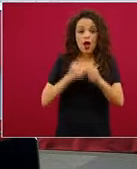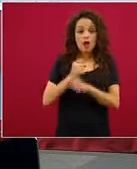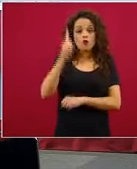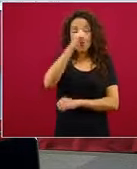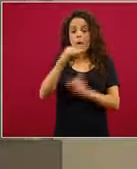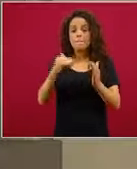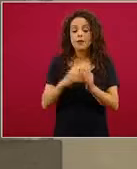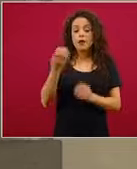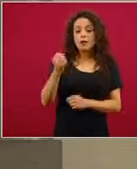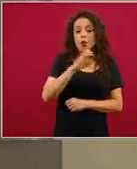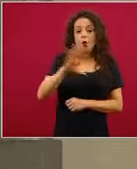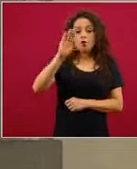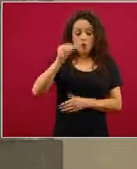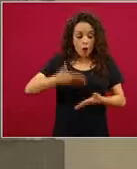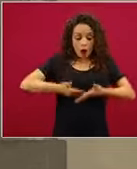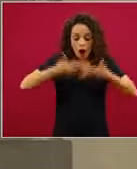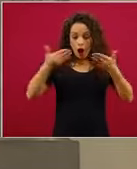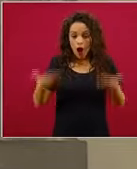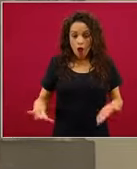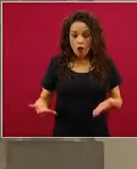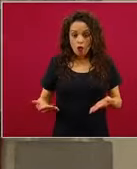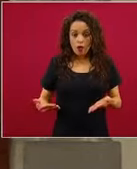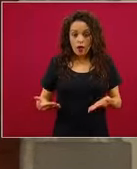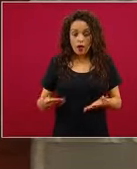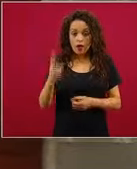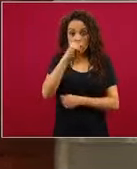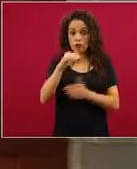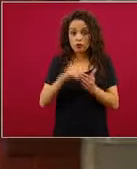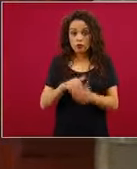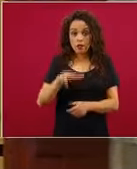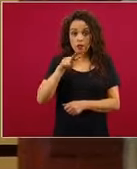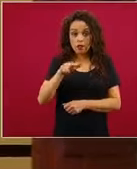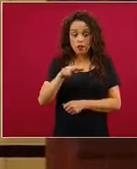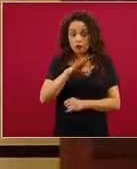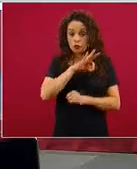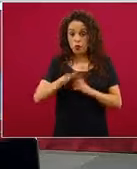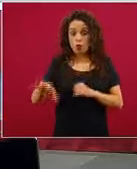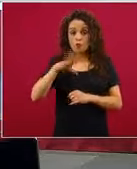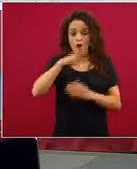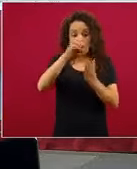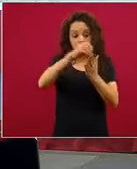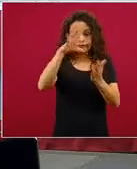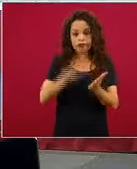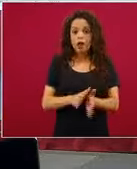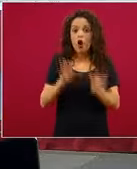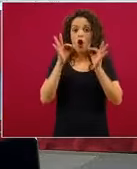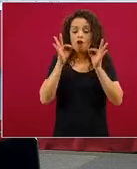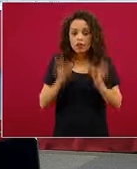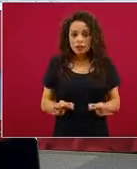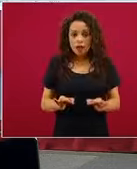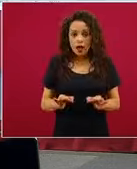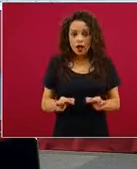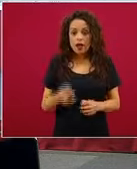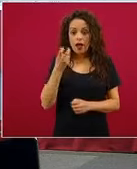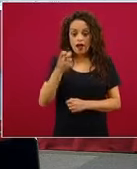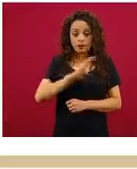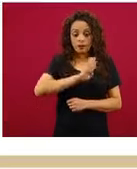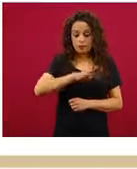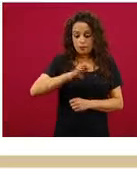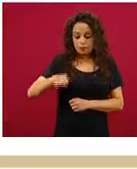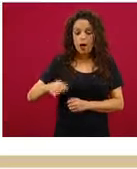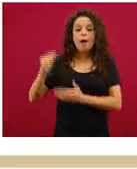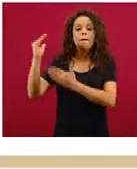1990, actualmente para el año 2018, que es la última cifra oficial que tenemos, estas defunciones han